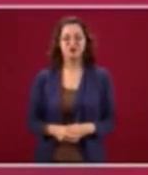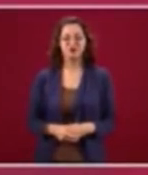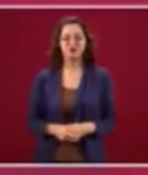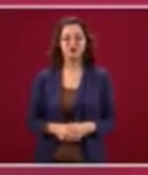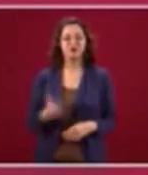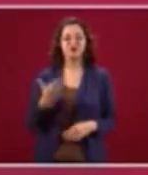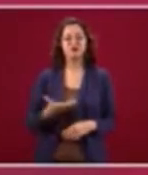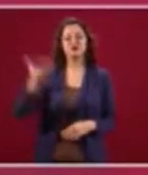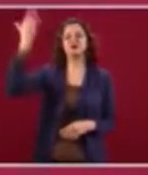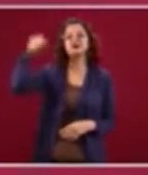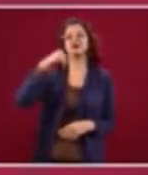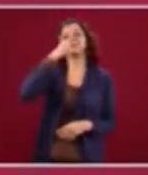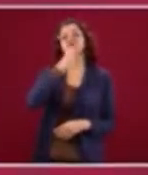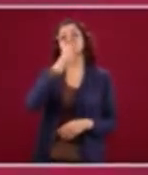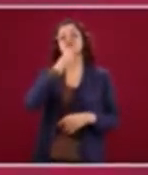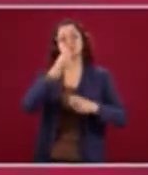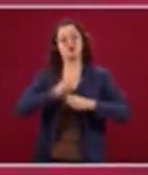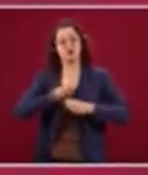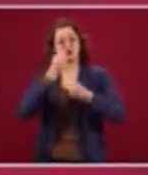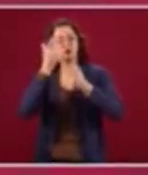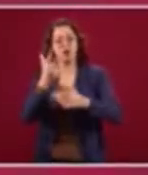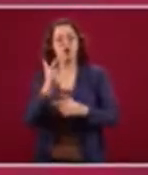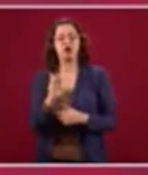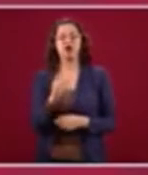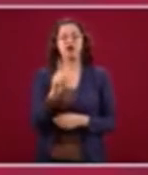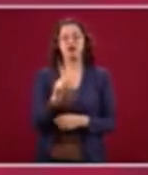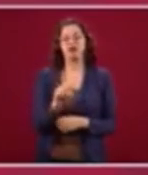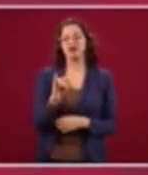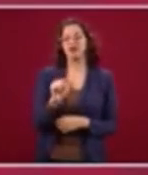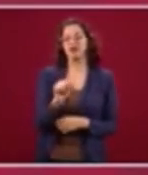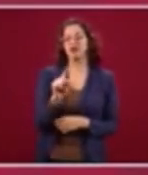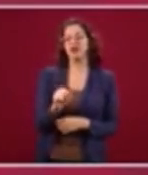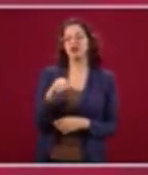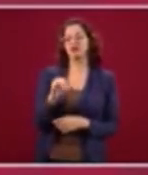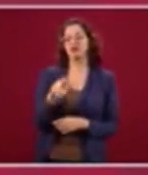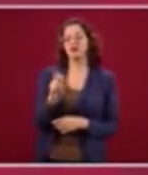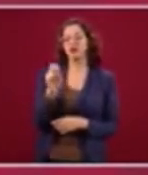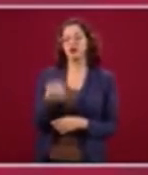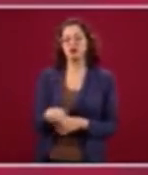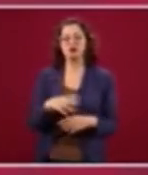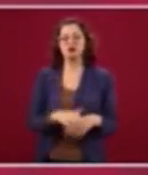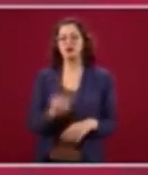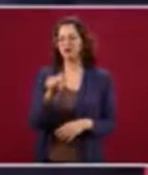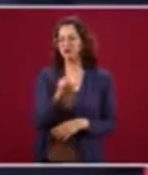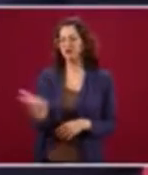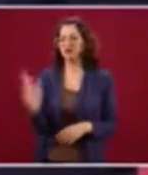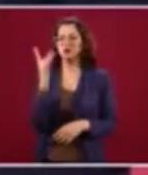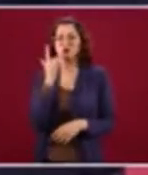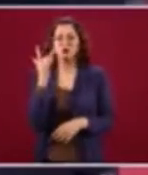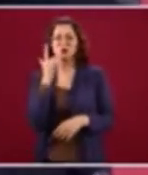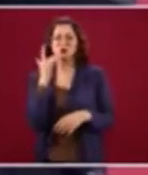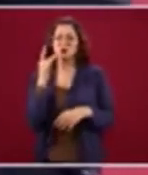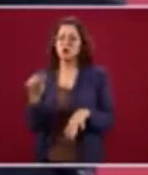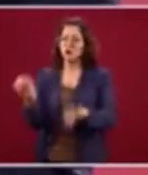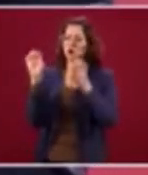el poeta Díaz Mirón? Nadie tiene derecho a lo superfluo mientras